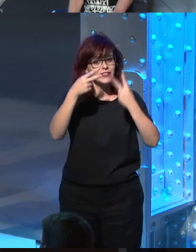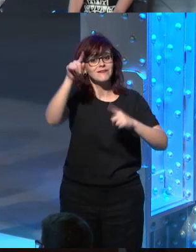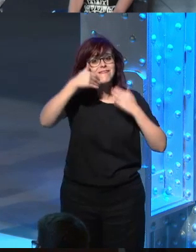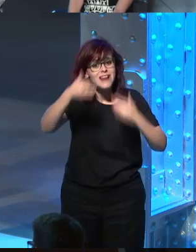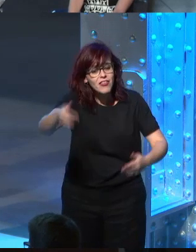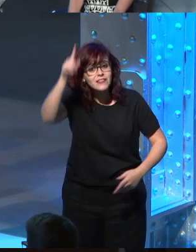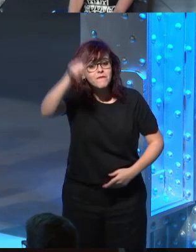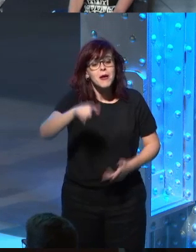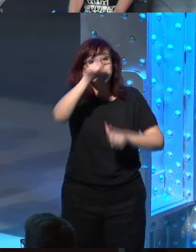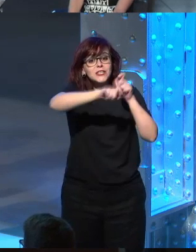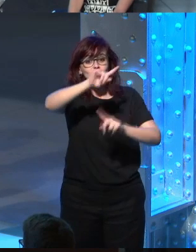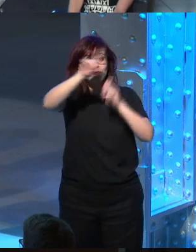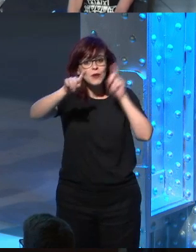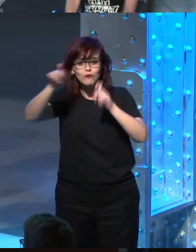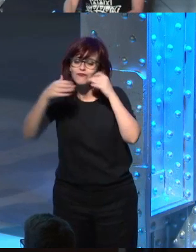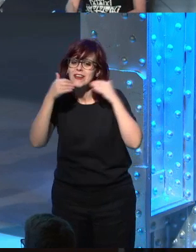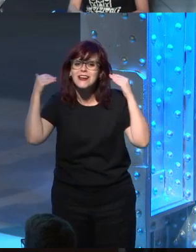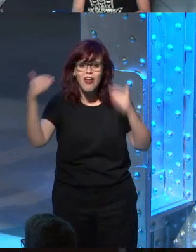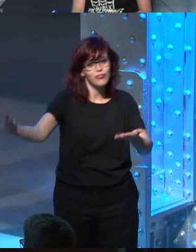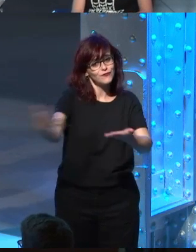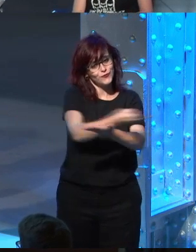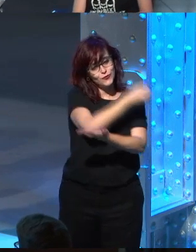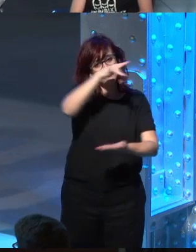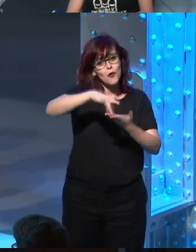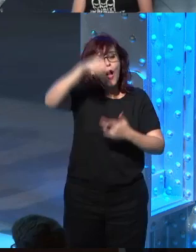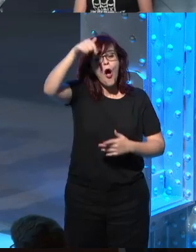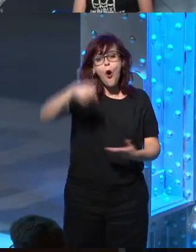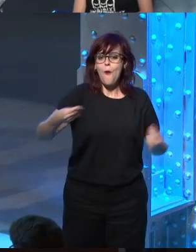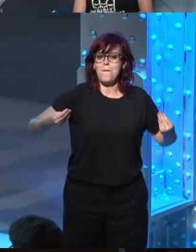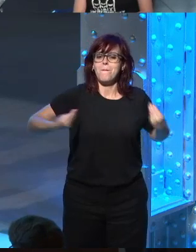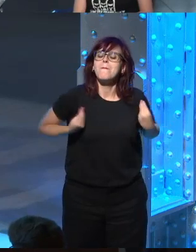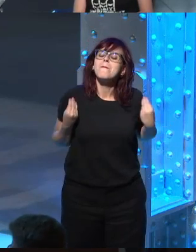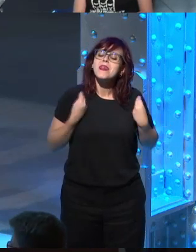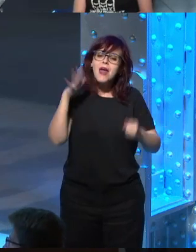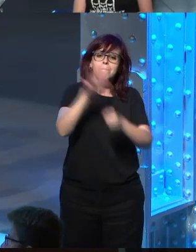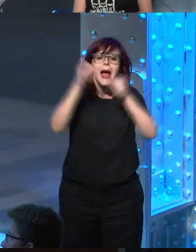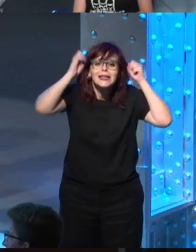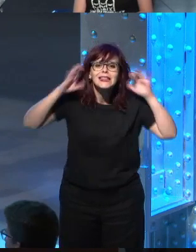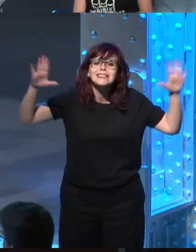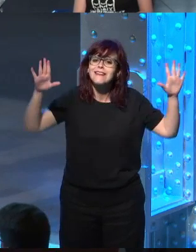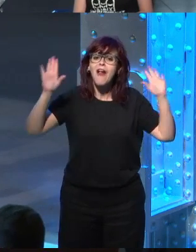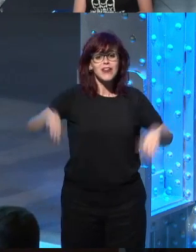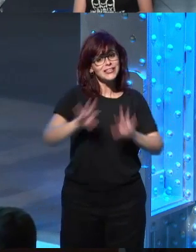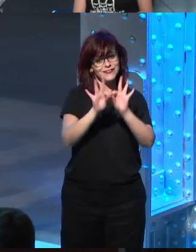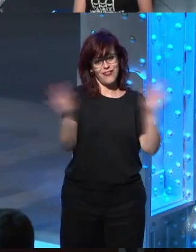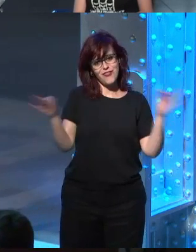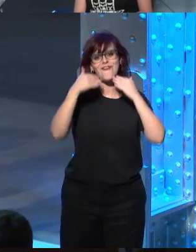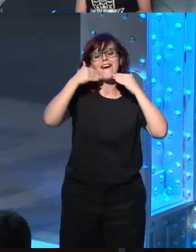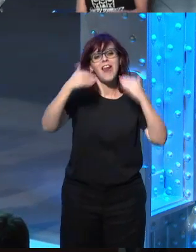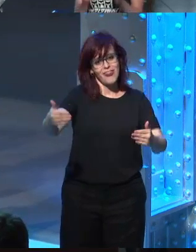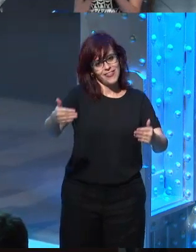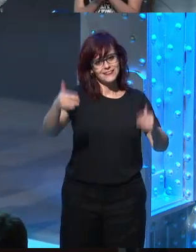que habéis hecho preguntas, y muchas gracias por haber hecho que haya tanta vida en martes y que sea tan sencillo. Gracias, de verdad.